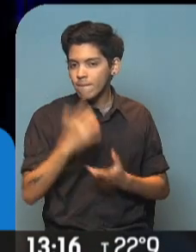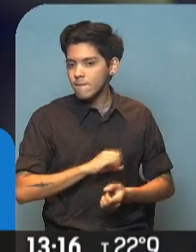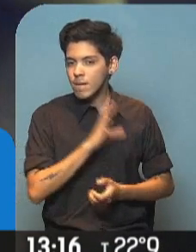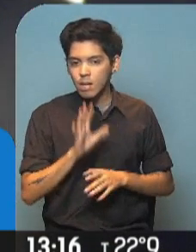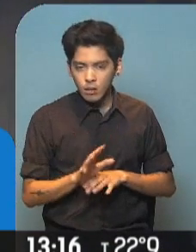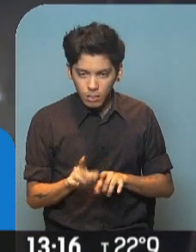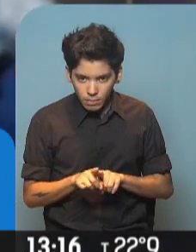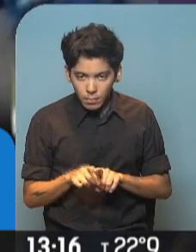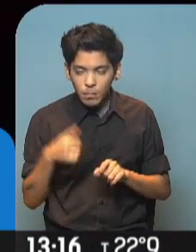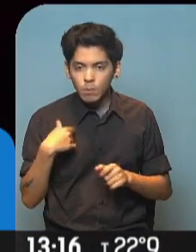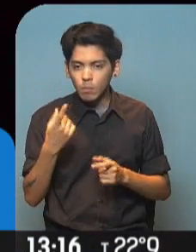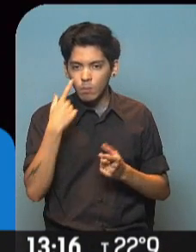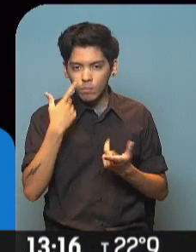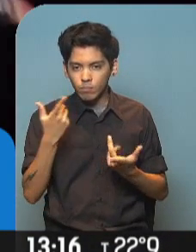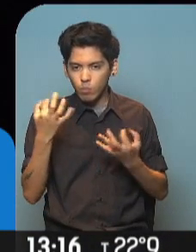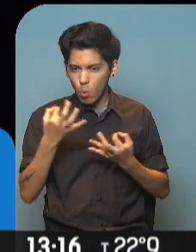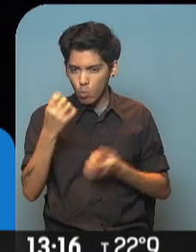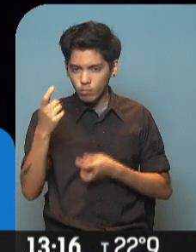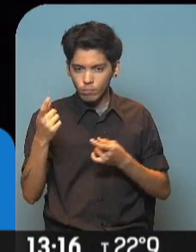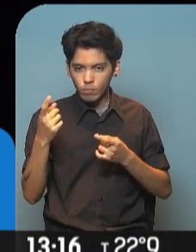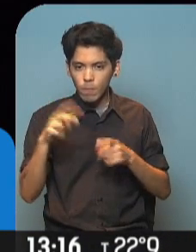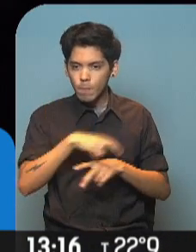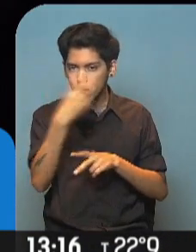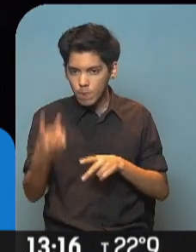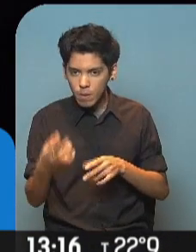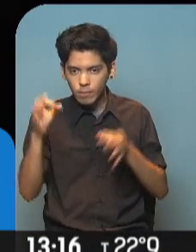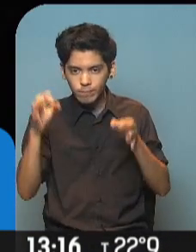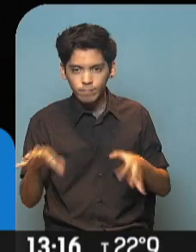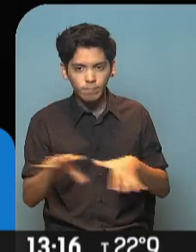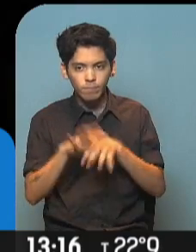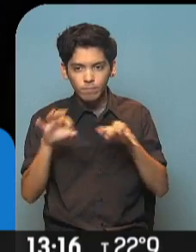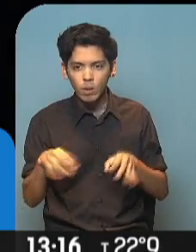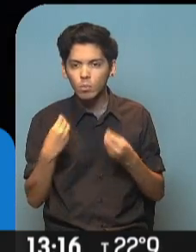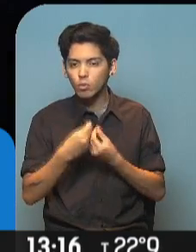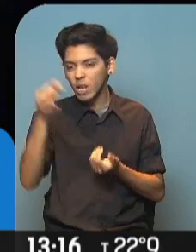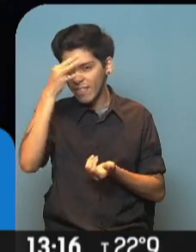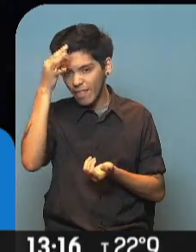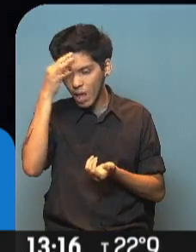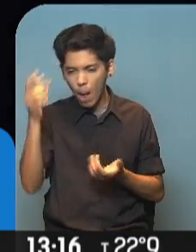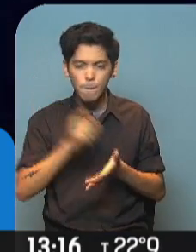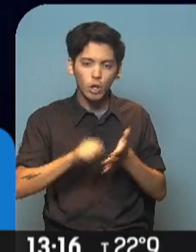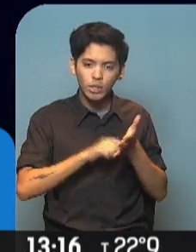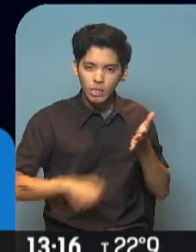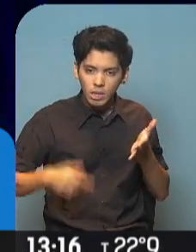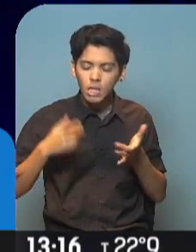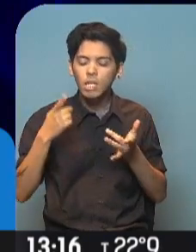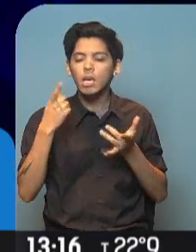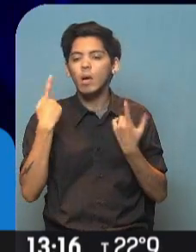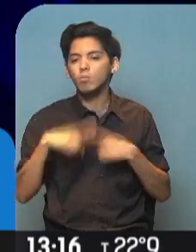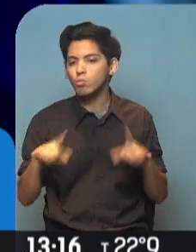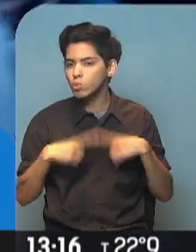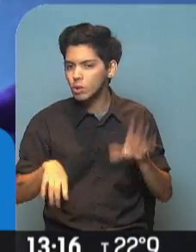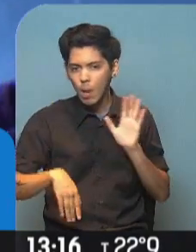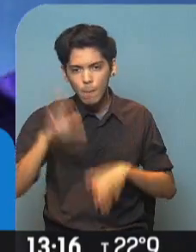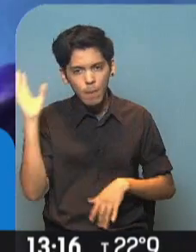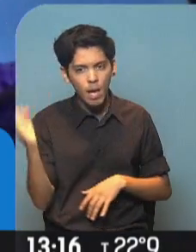Amaluna. Está la dirección de Diane Paulos y eso se nota, que hay mucho de teatralidad, de poesía, música por sobre todas las